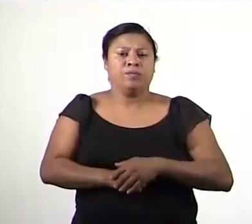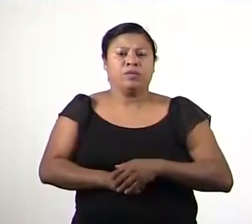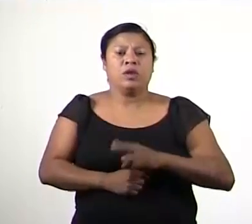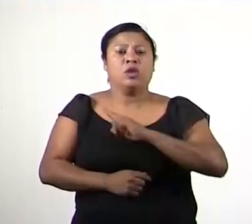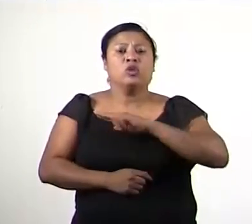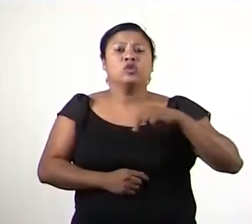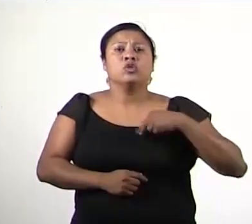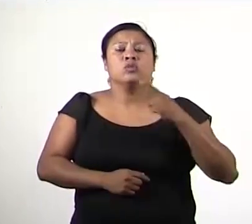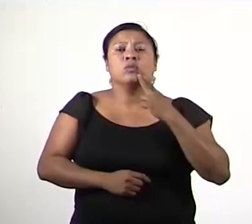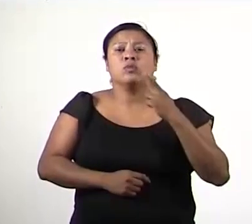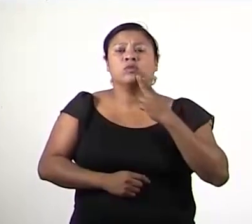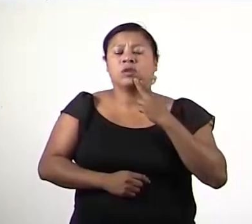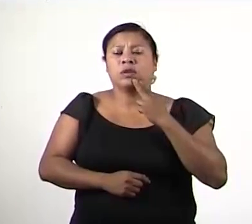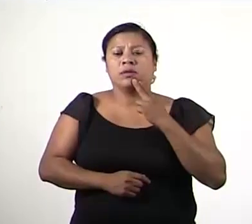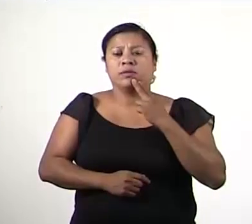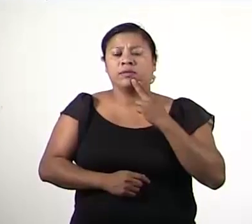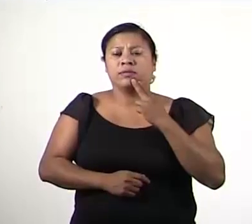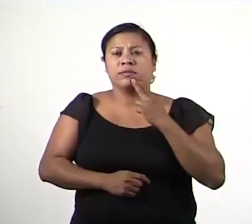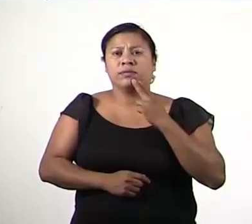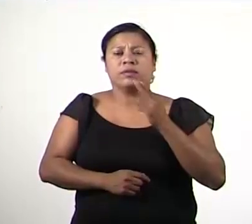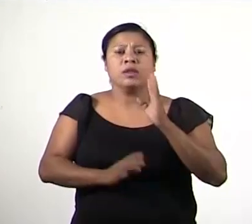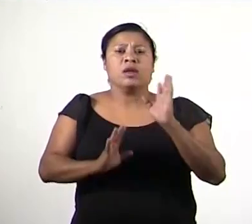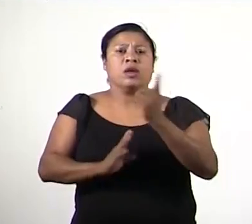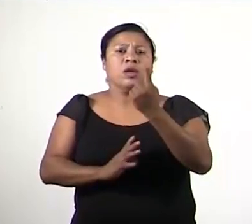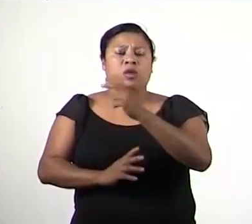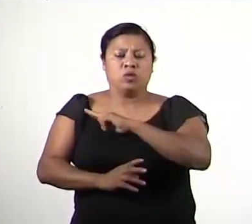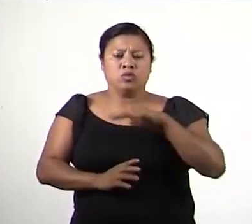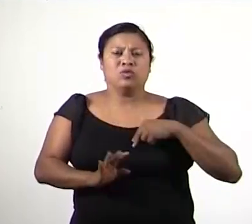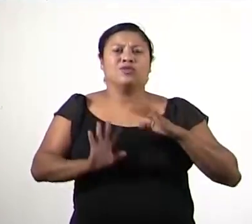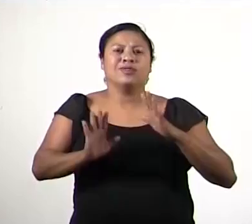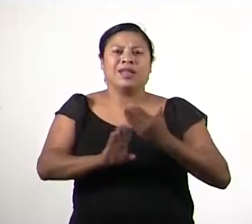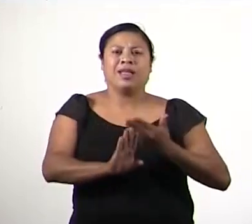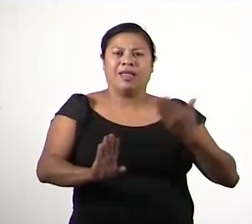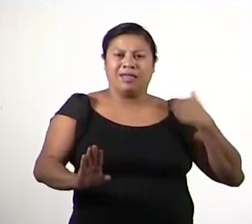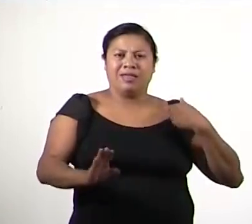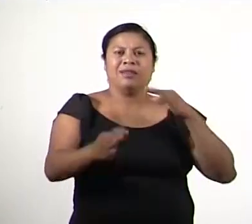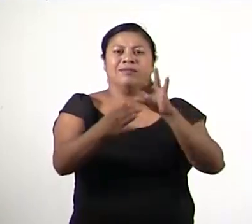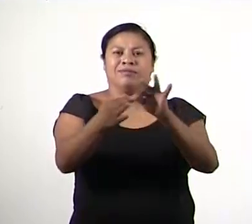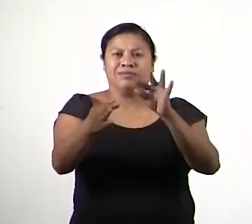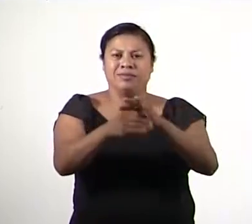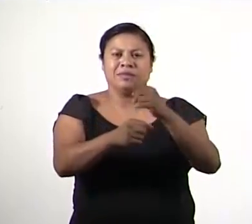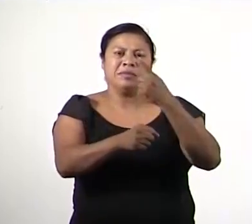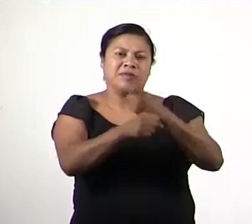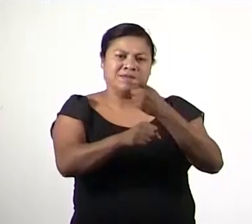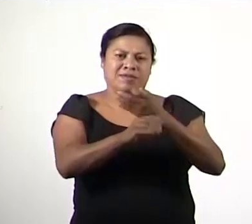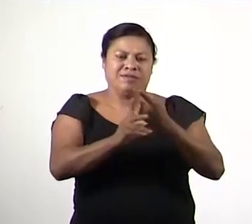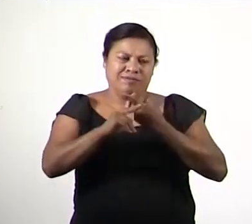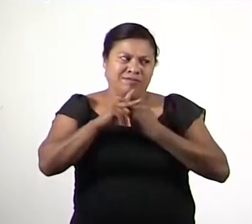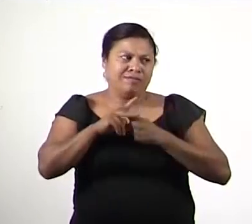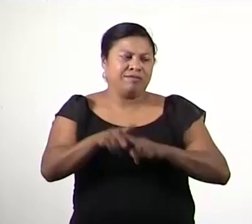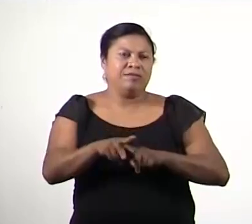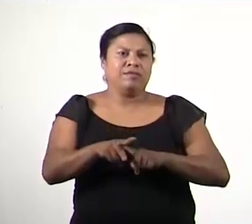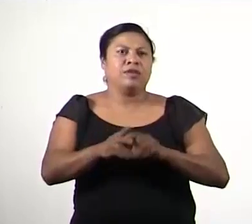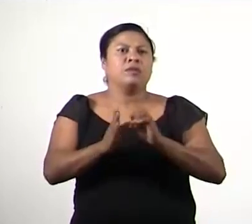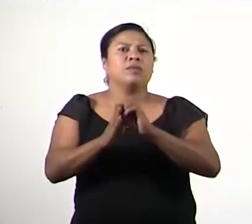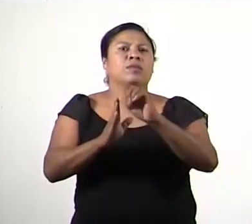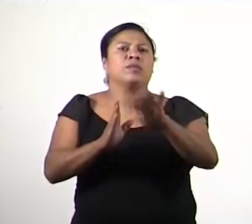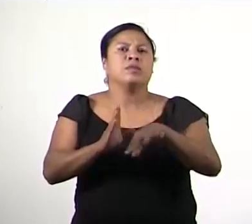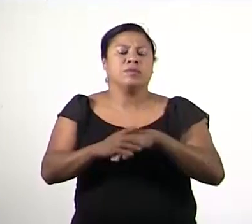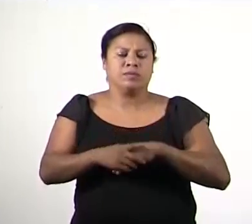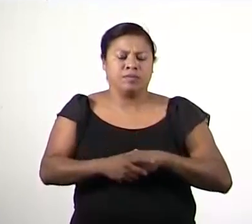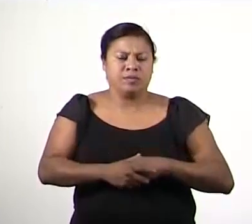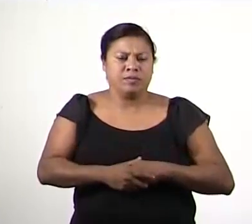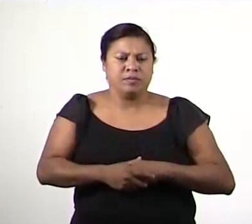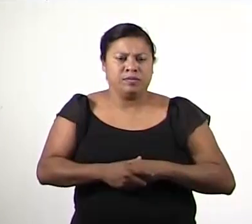a utilizar algo que ya habíamos visto en el primer momento, que es la